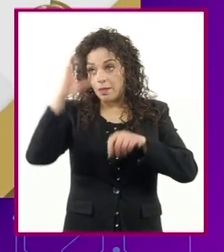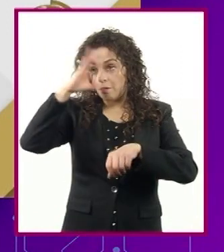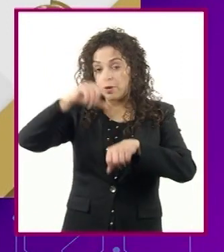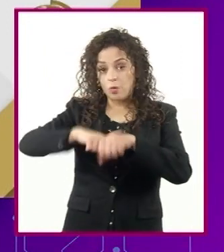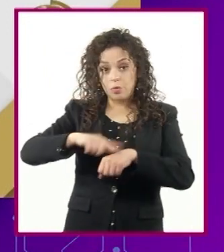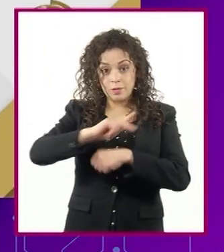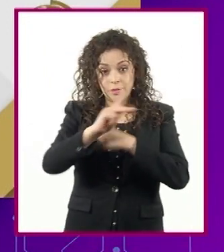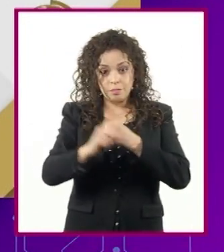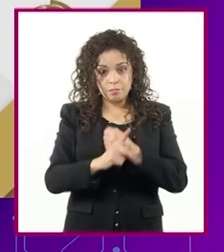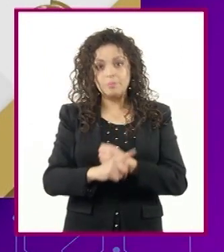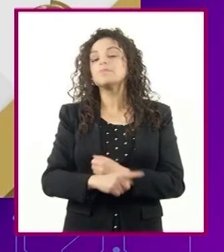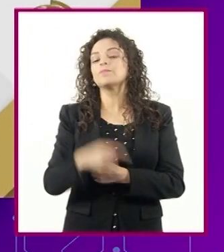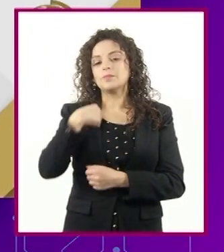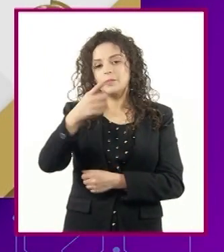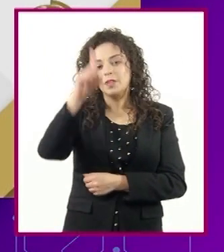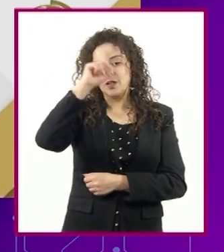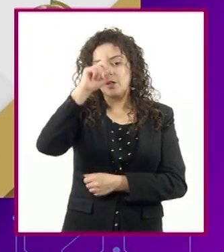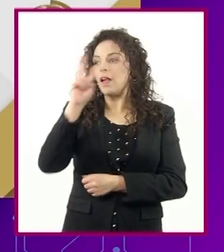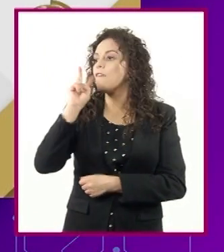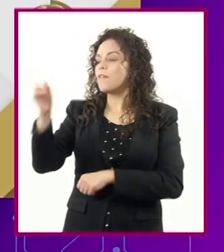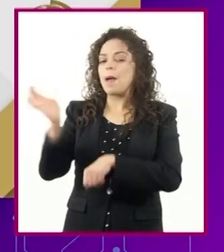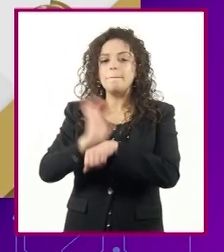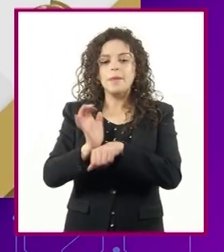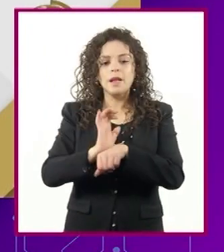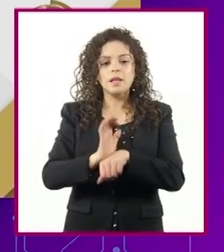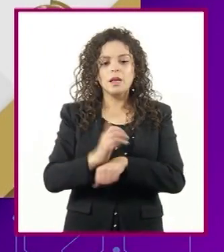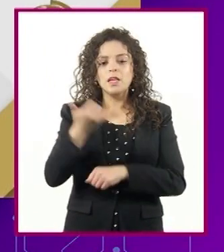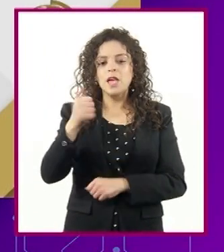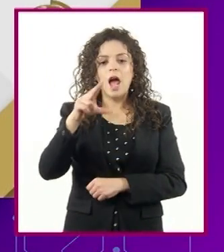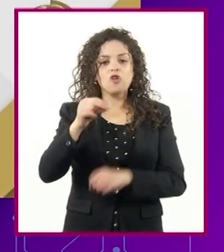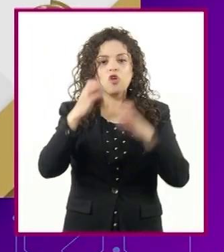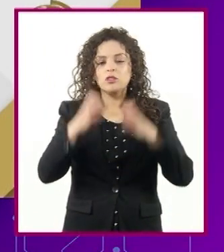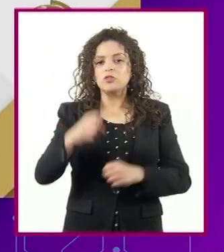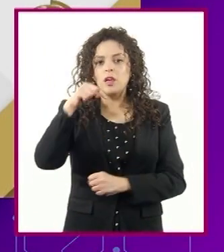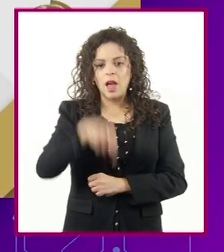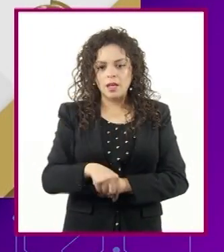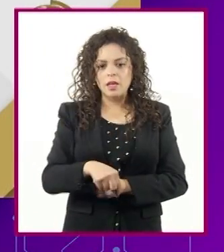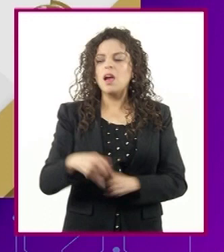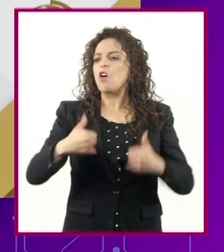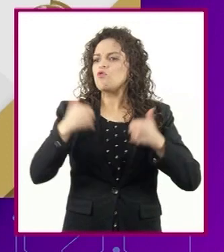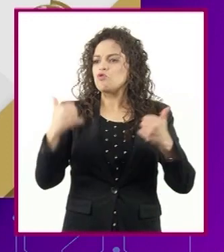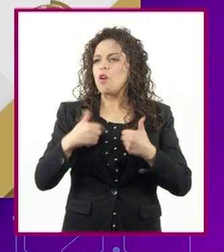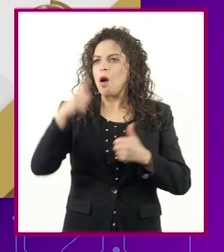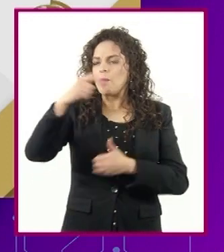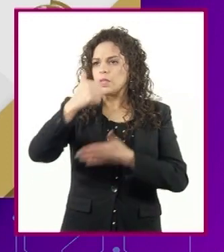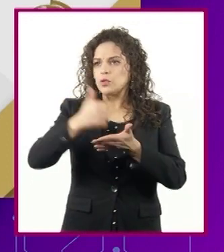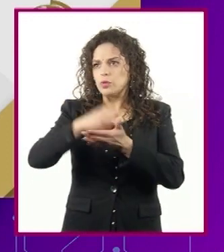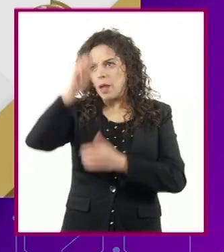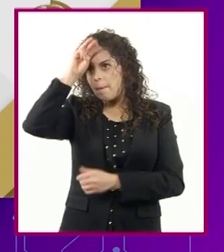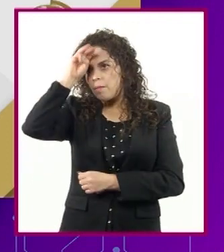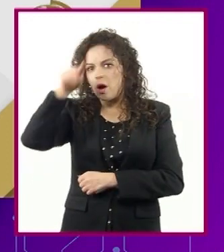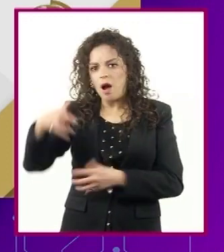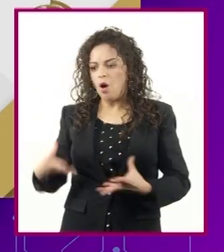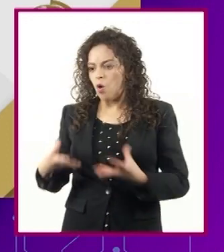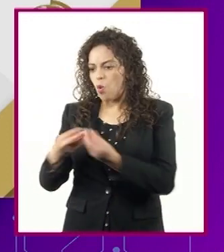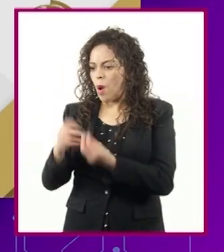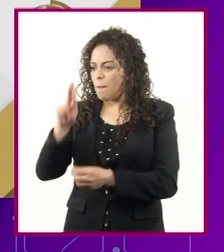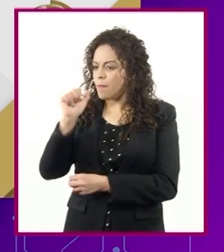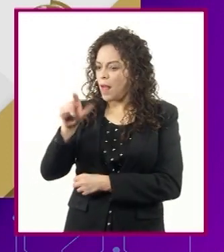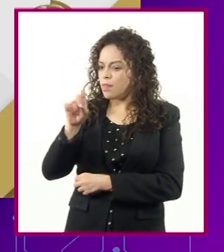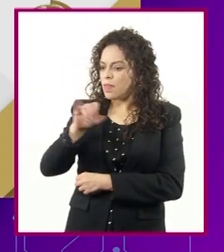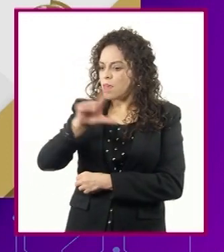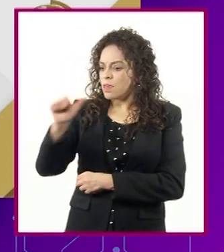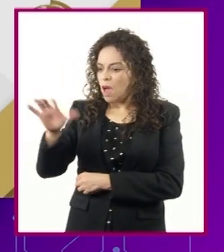película Ya no estoy aquí, la cual trata de un joven de la ciudad de Monterrey, que forma parte de una pandilla urbana denominada